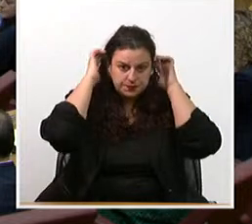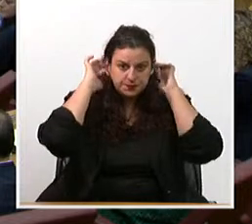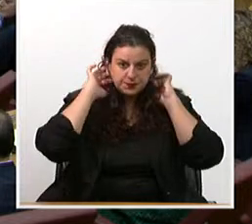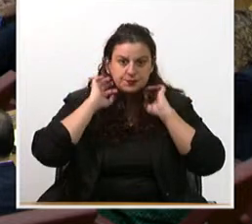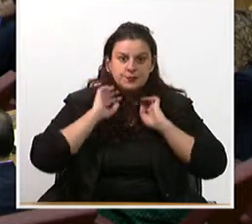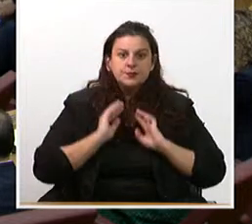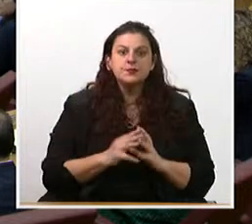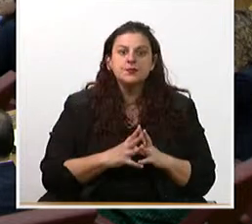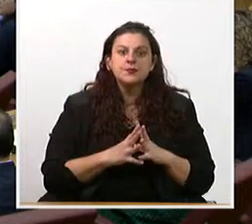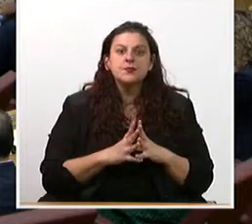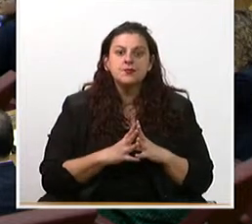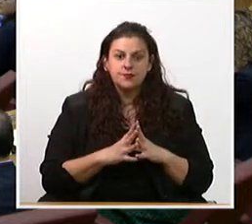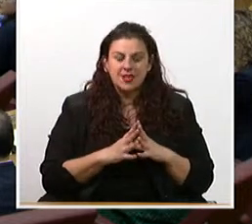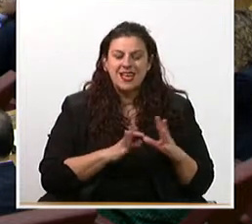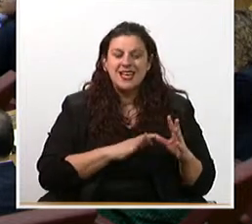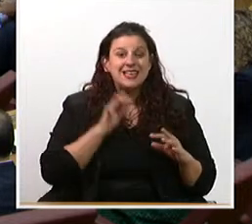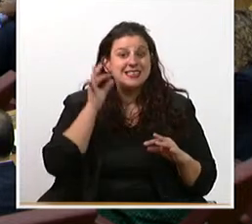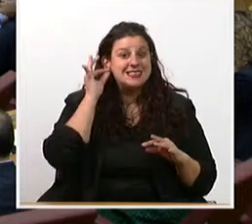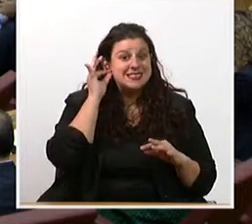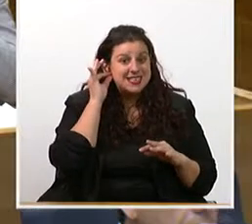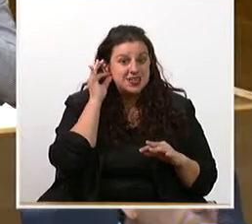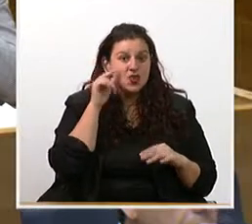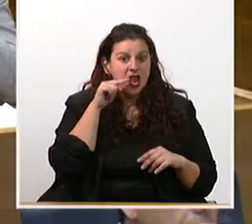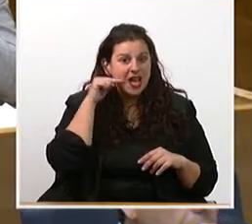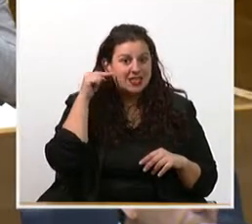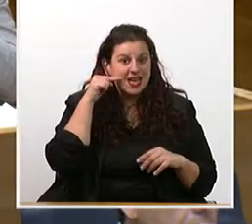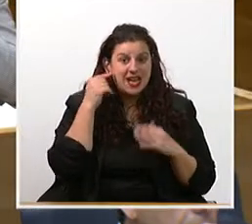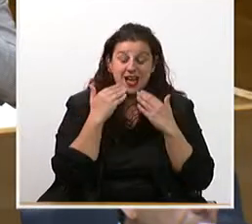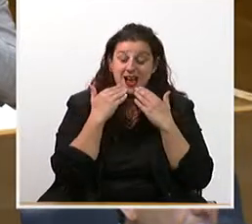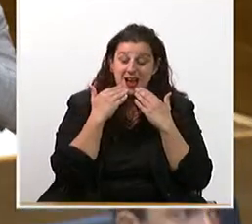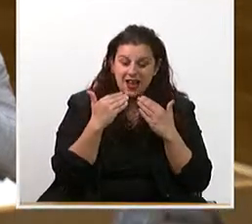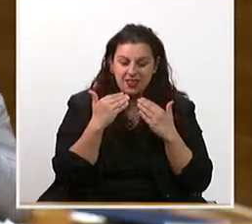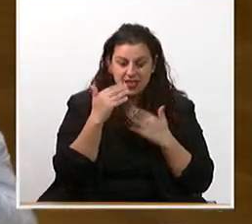acab señ graci la